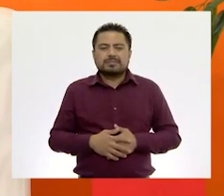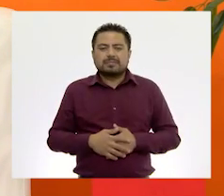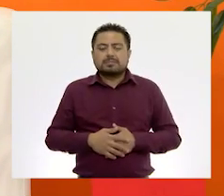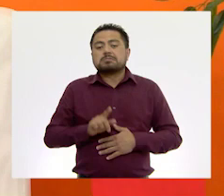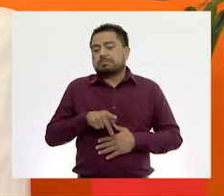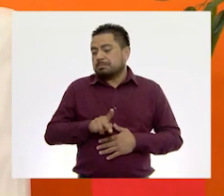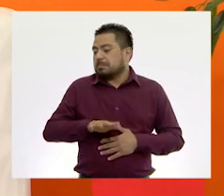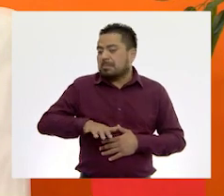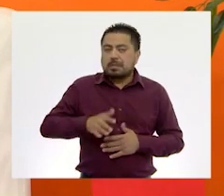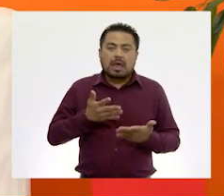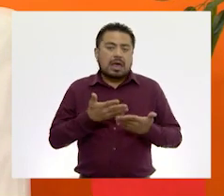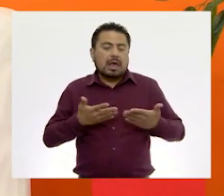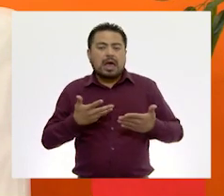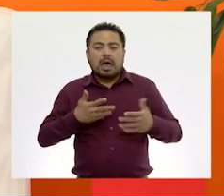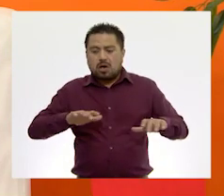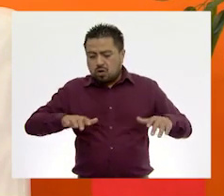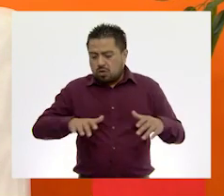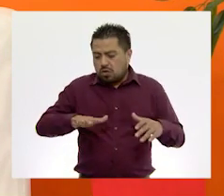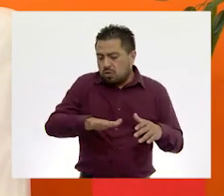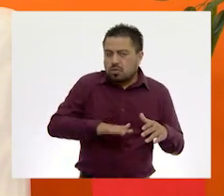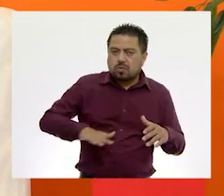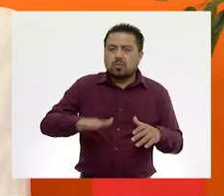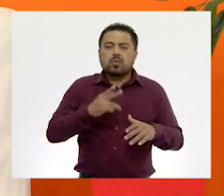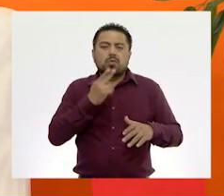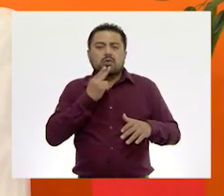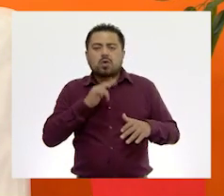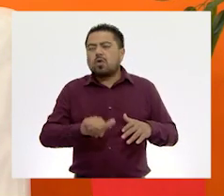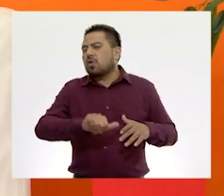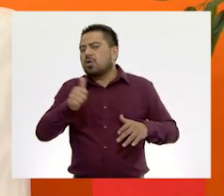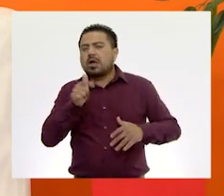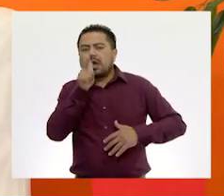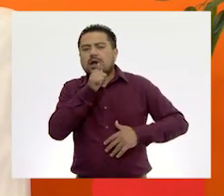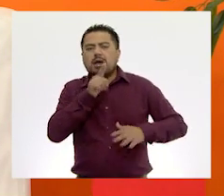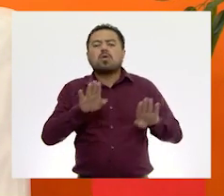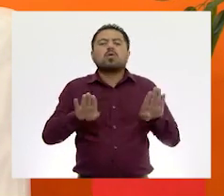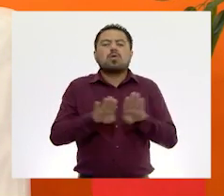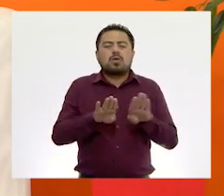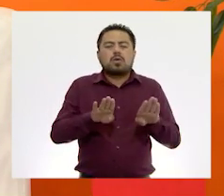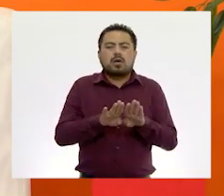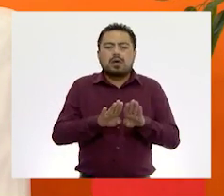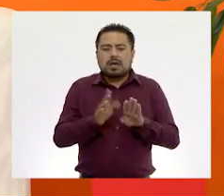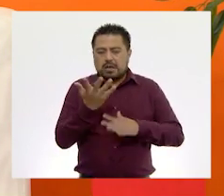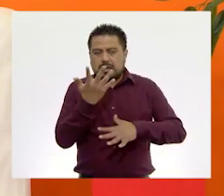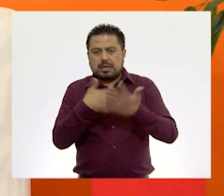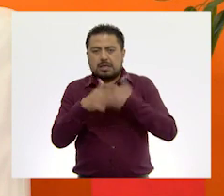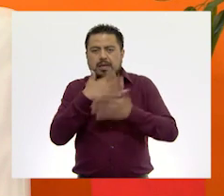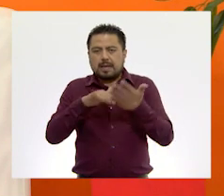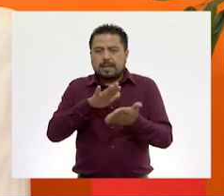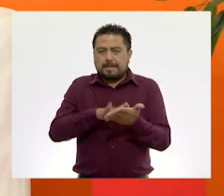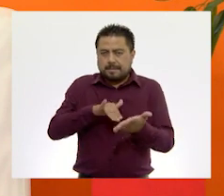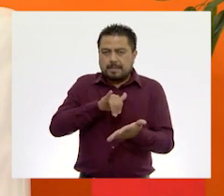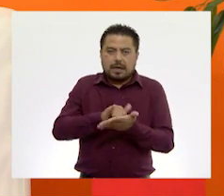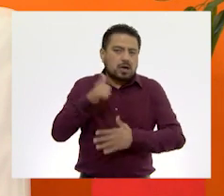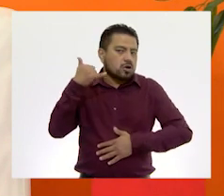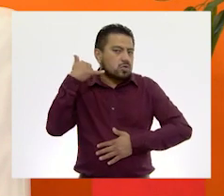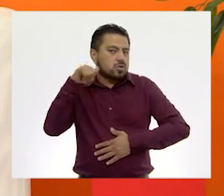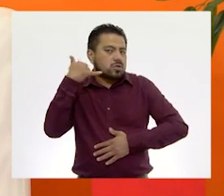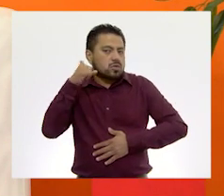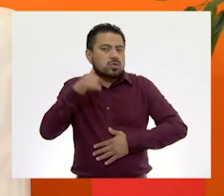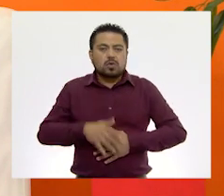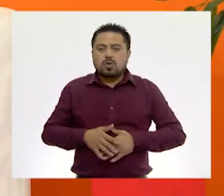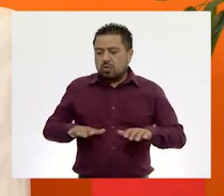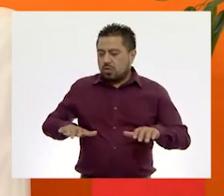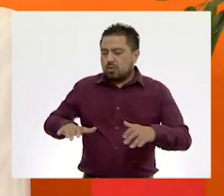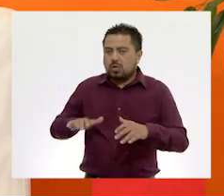Sin embargo, existen comunidades que utilizan otras lenguas, como es el caso de la lengua de señas maya yucateca en la